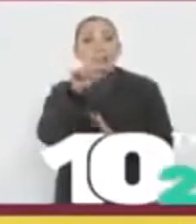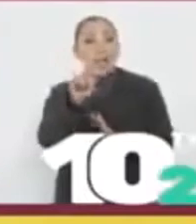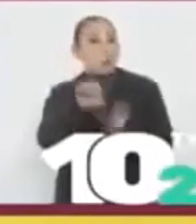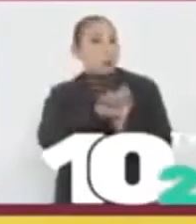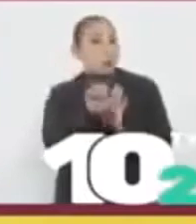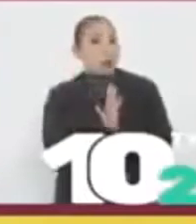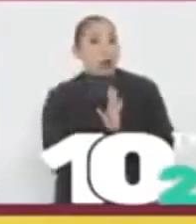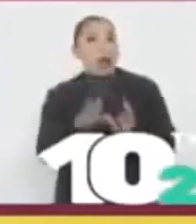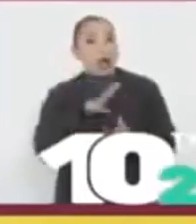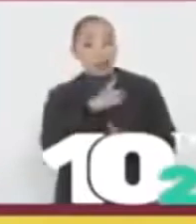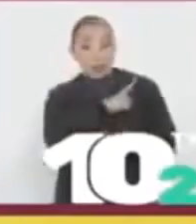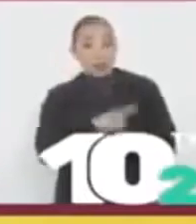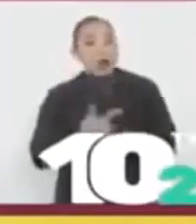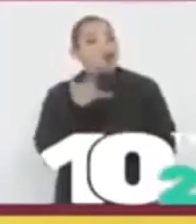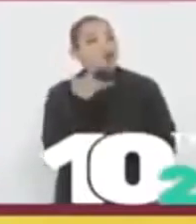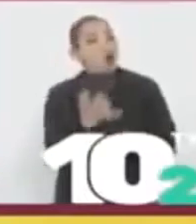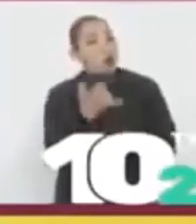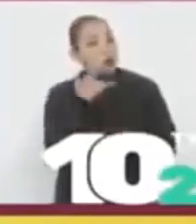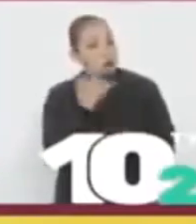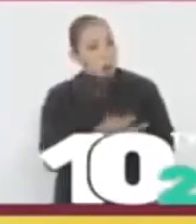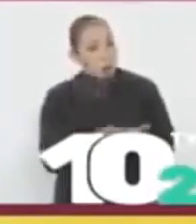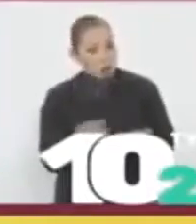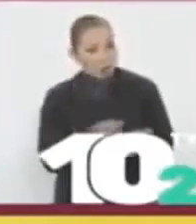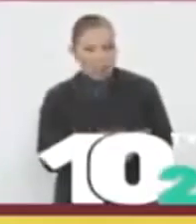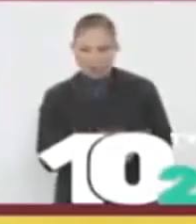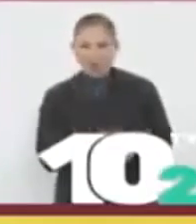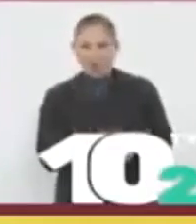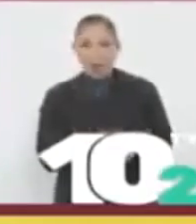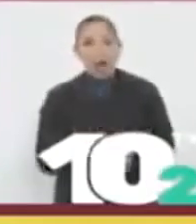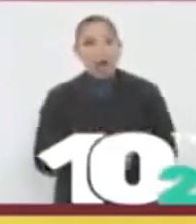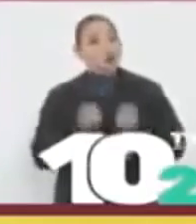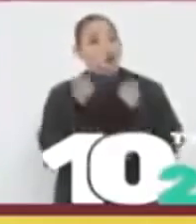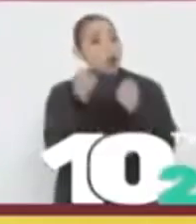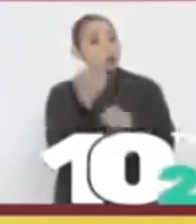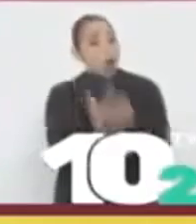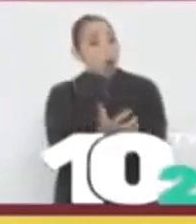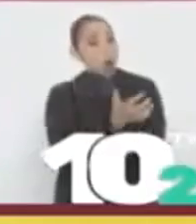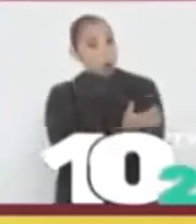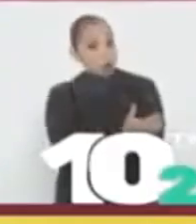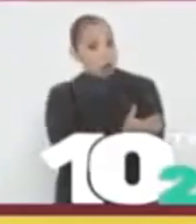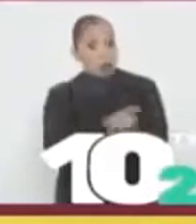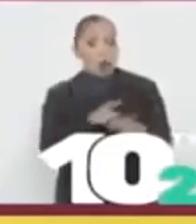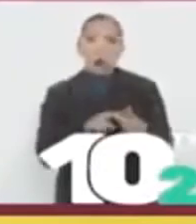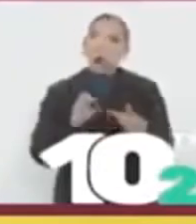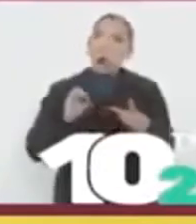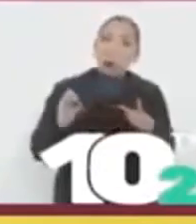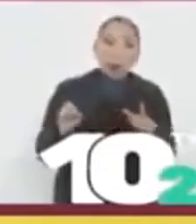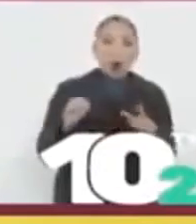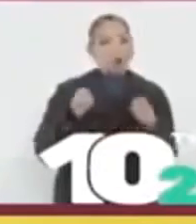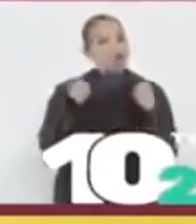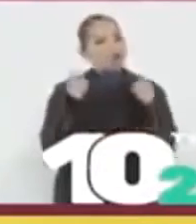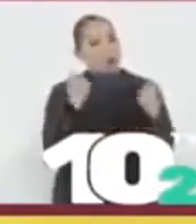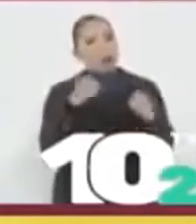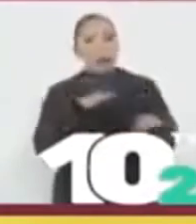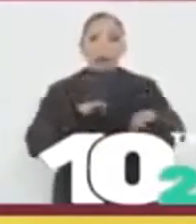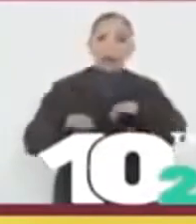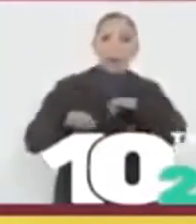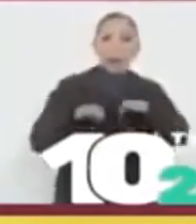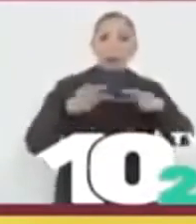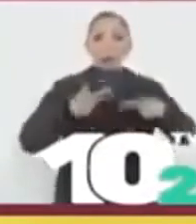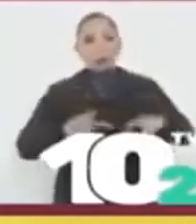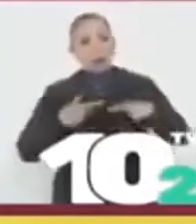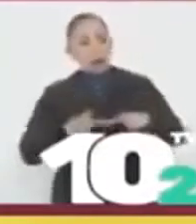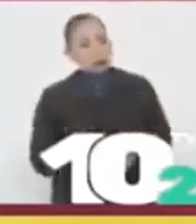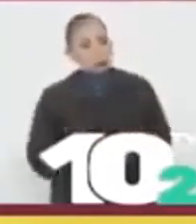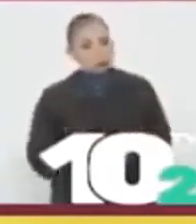frases como hay que tener fuerza de voluntad, que la fuerza te acompañe o la fuerza del trabajo de